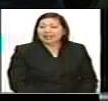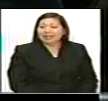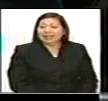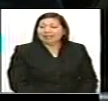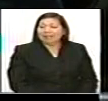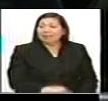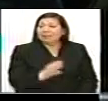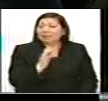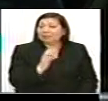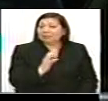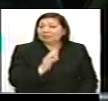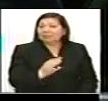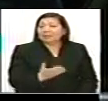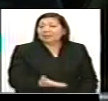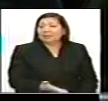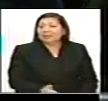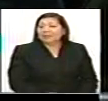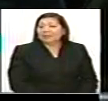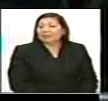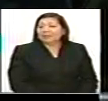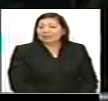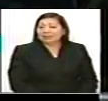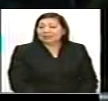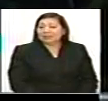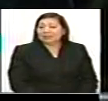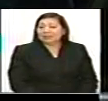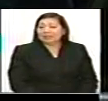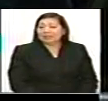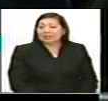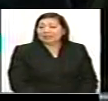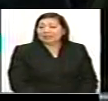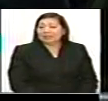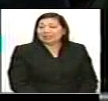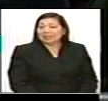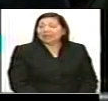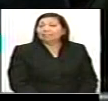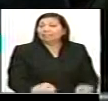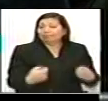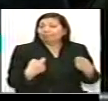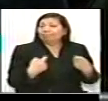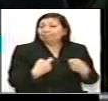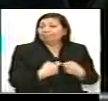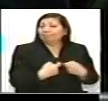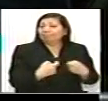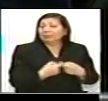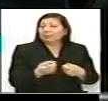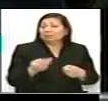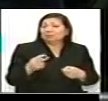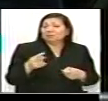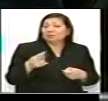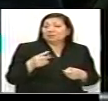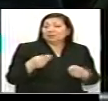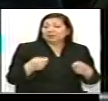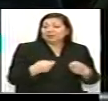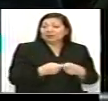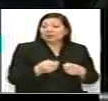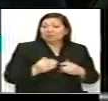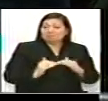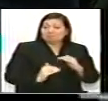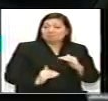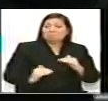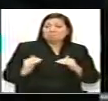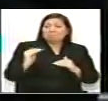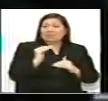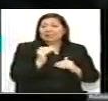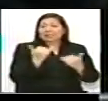Y siempre fue el empeño eso, de que la red se incremente, la red crezca,